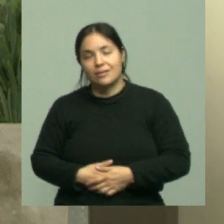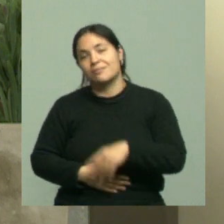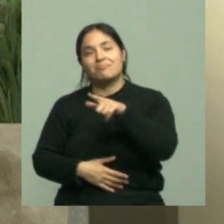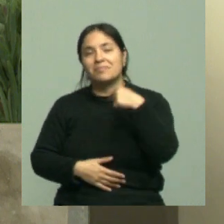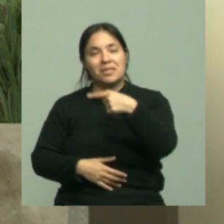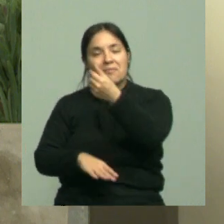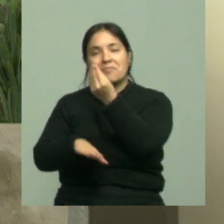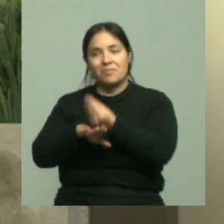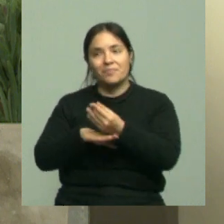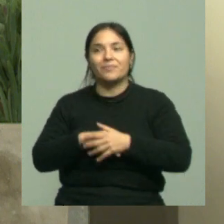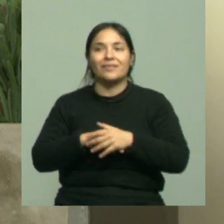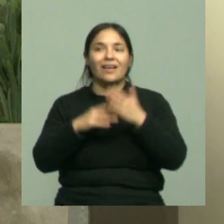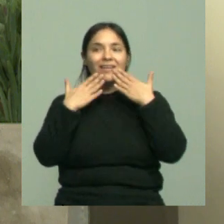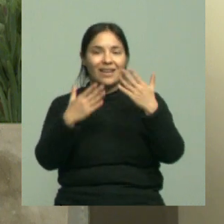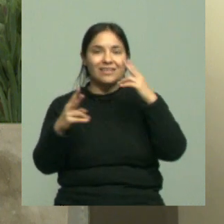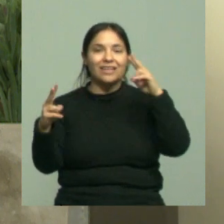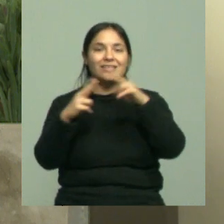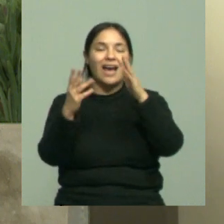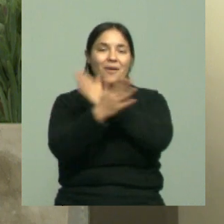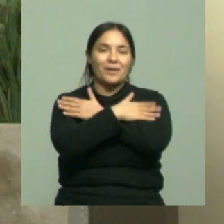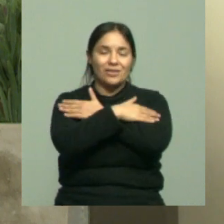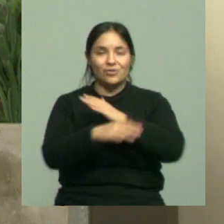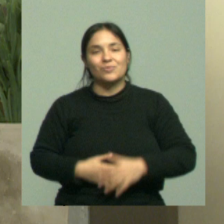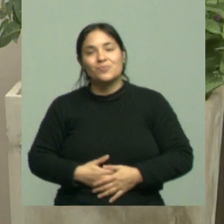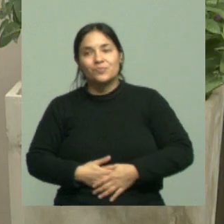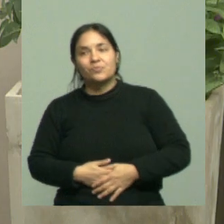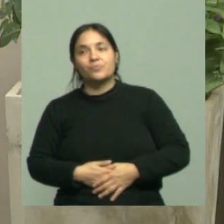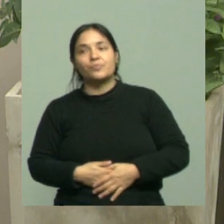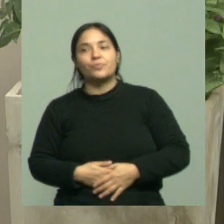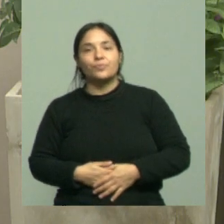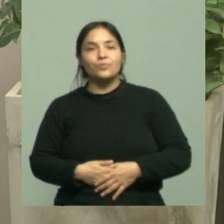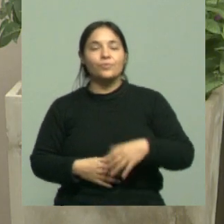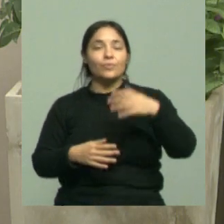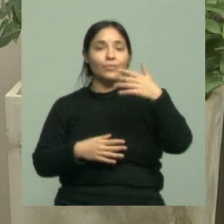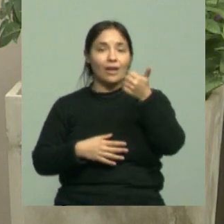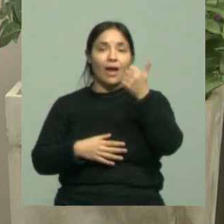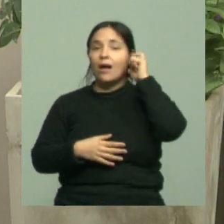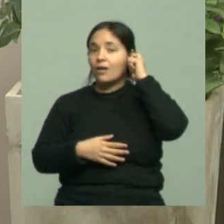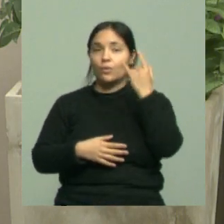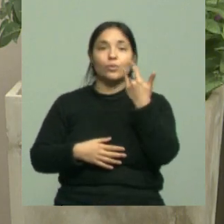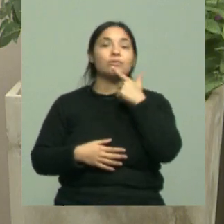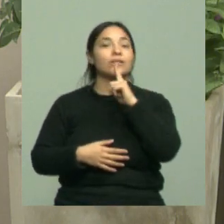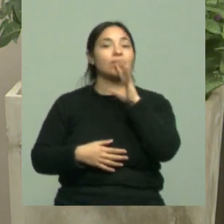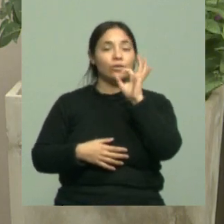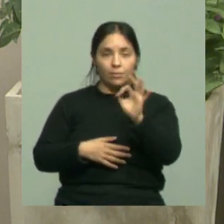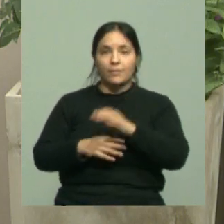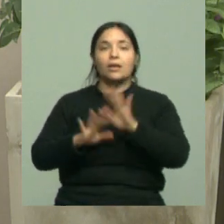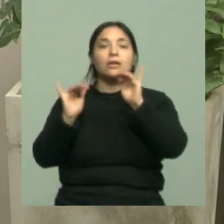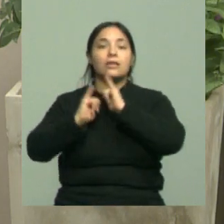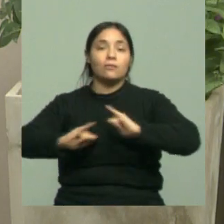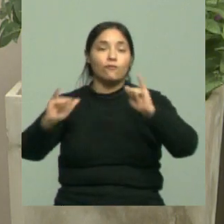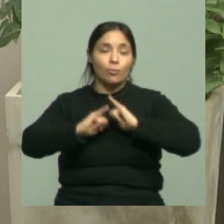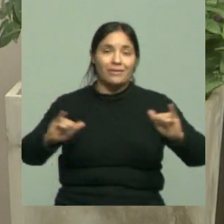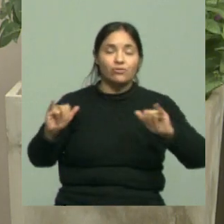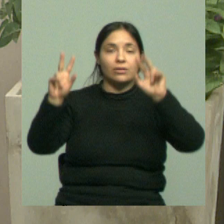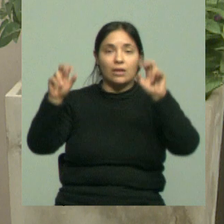siempre. A ustedes, que estén muy bien. Un abrazo. Hasta la próxima. Augusto Grilly Fox, bueno, haciendo el análisis de dos temas importantes de los últimos